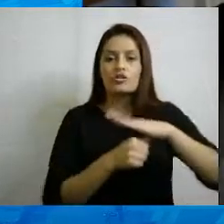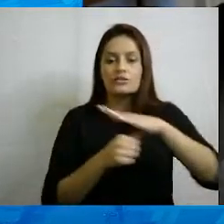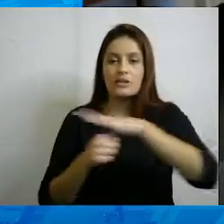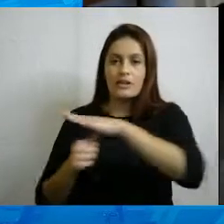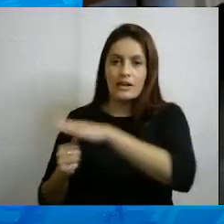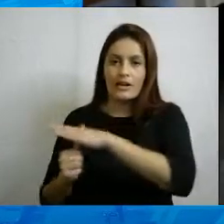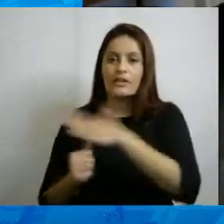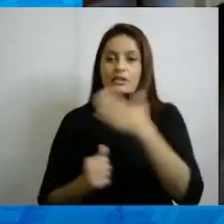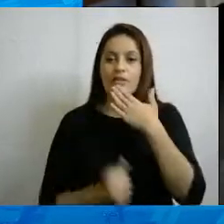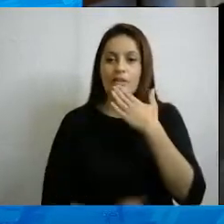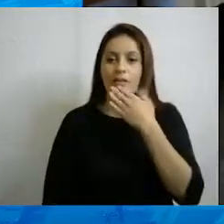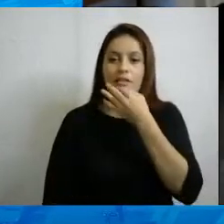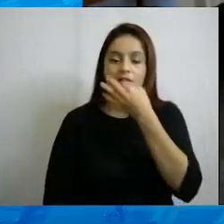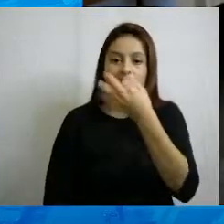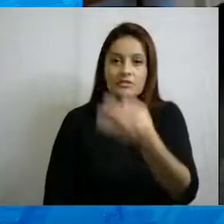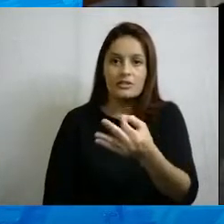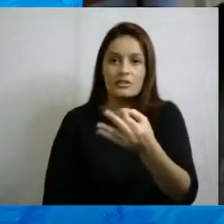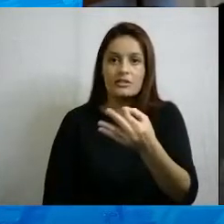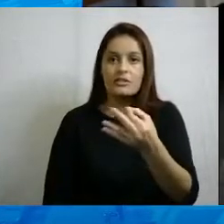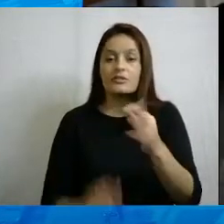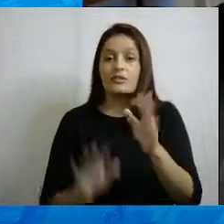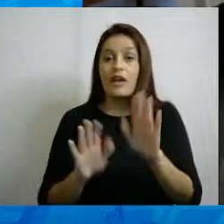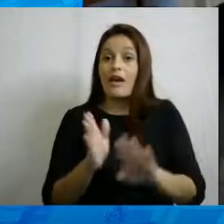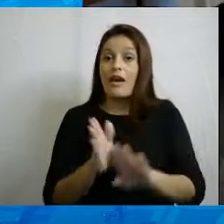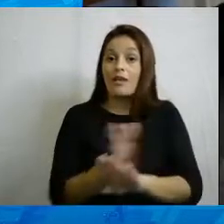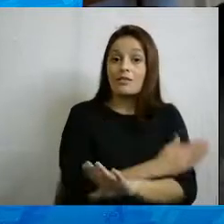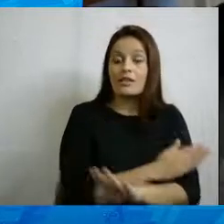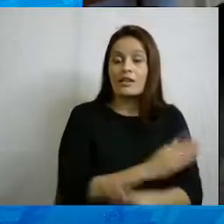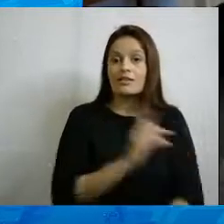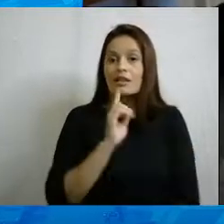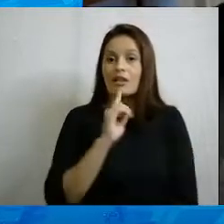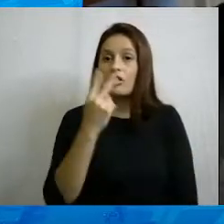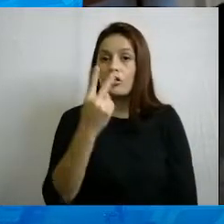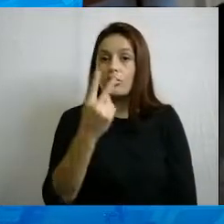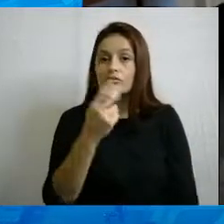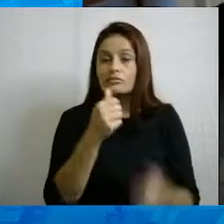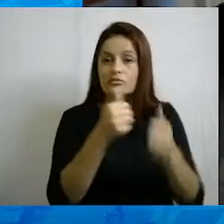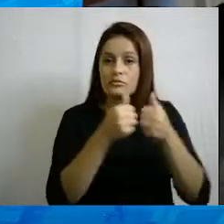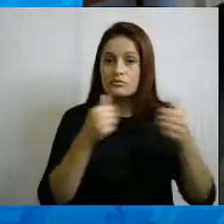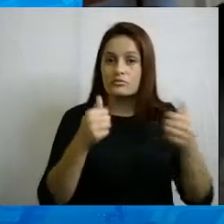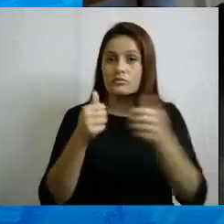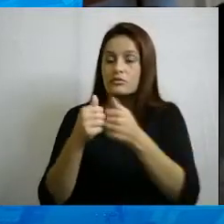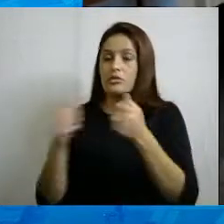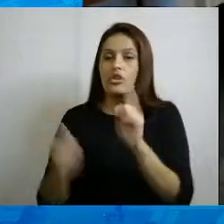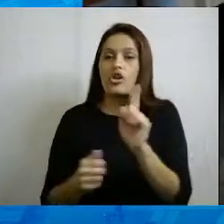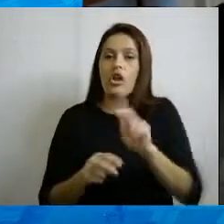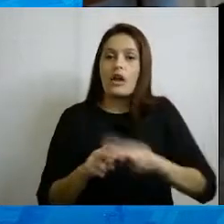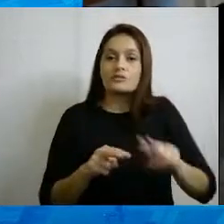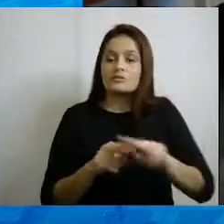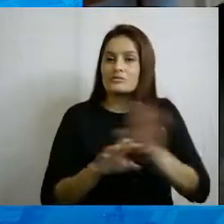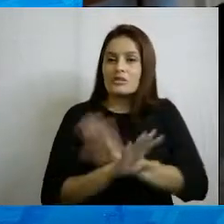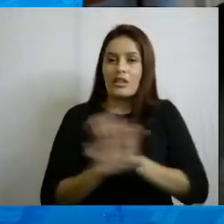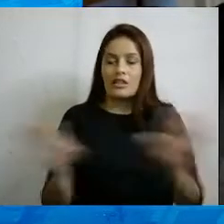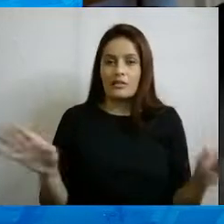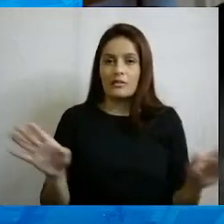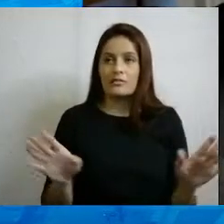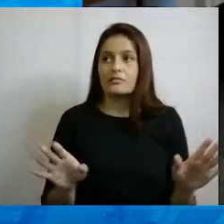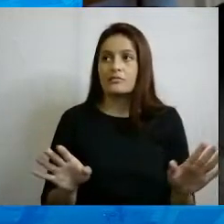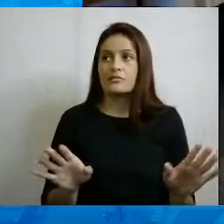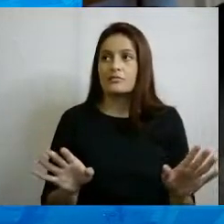Bueno, también mencionar de que antes hubieron 2 directivas, la cual no hicieron nada por la comunidad.